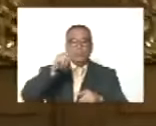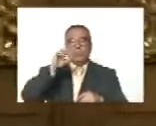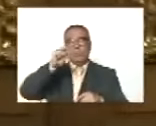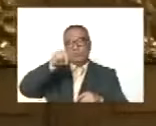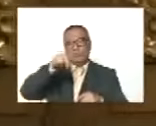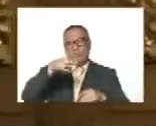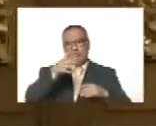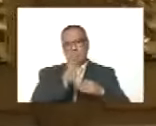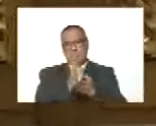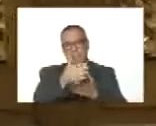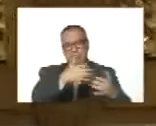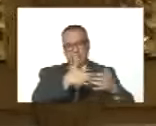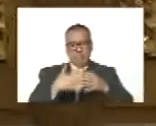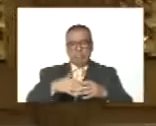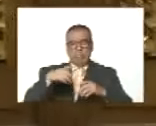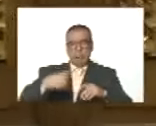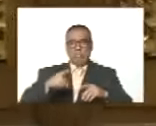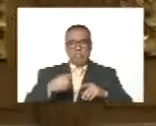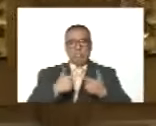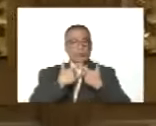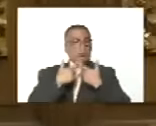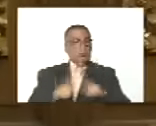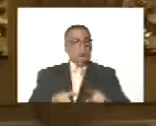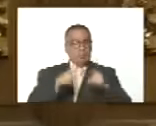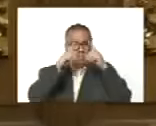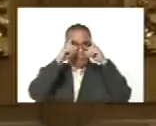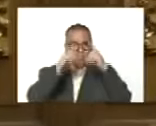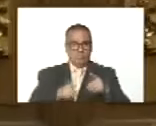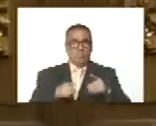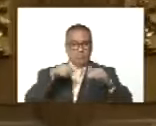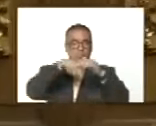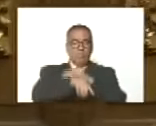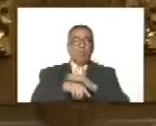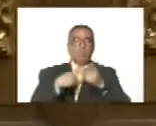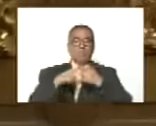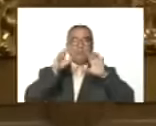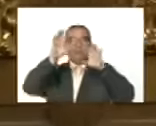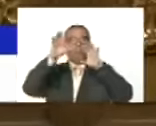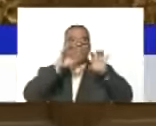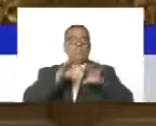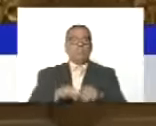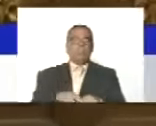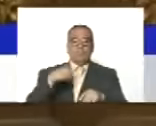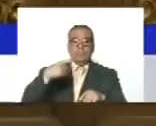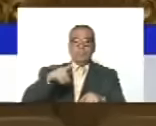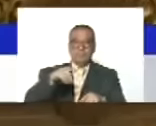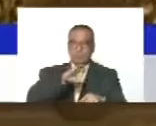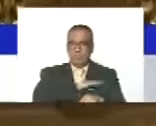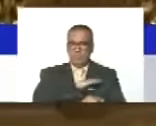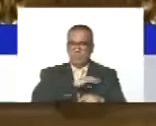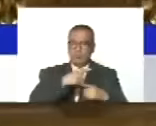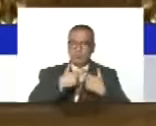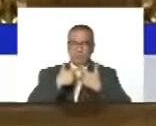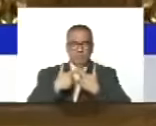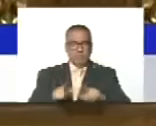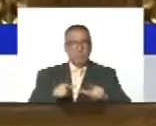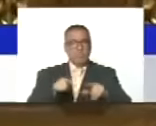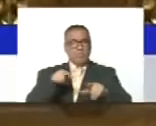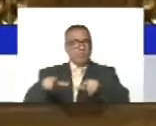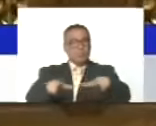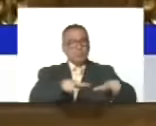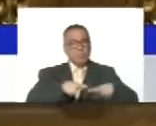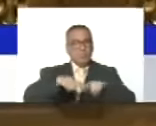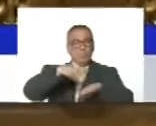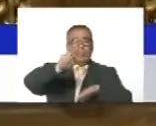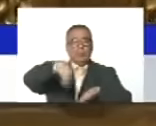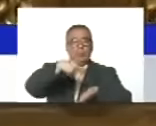sigue luchando por el derecho a la libre determinación sin injerencia externa, el derecho a la independencia y a la soberanía